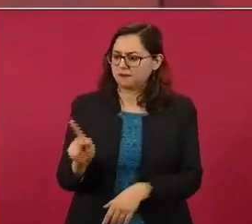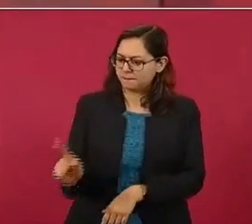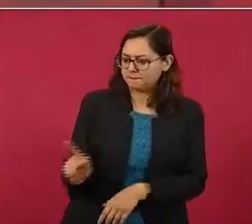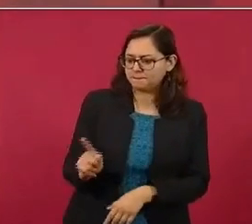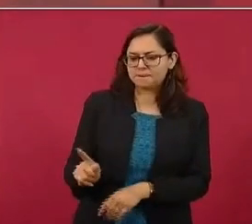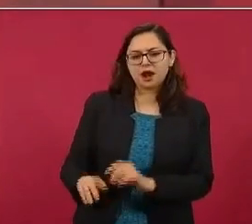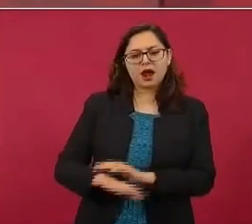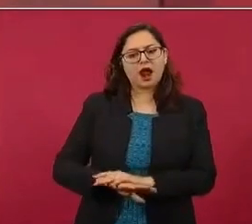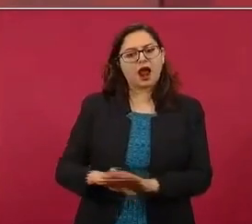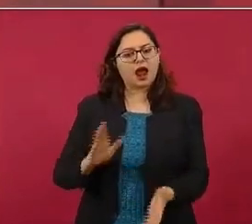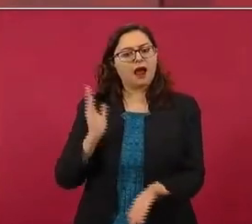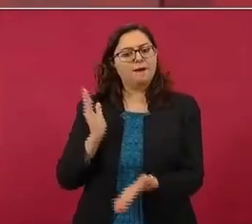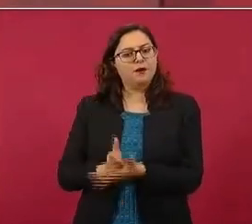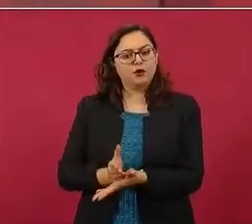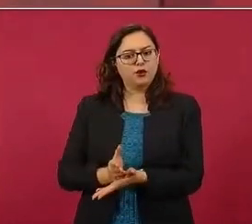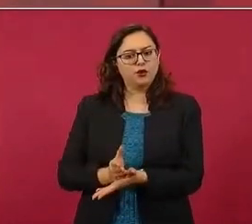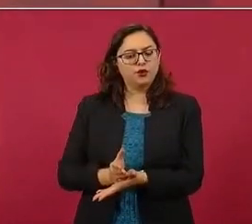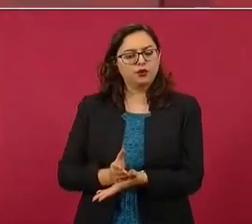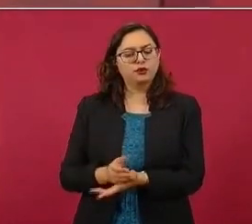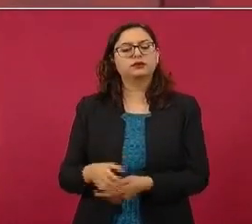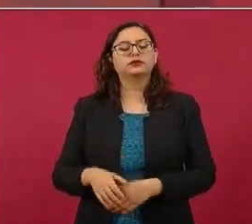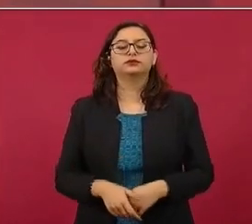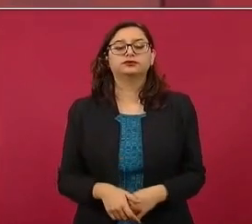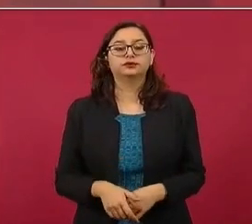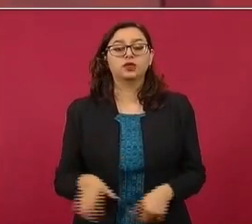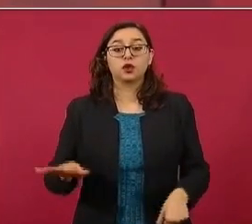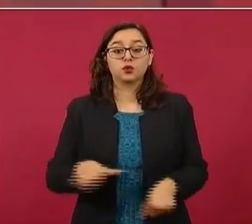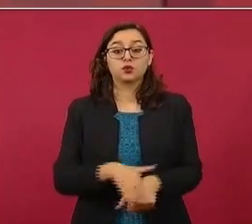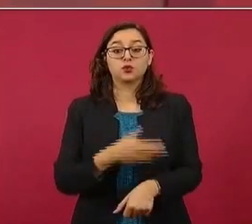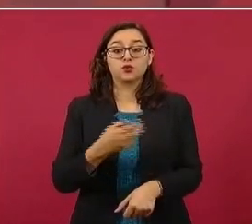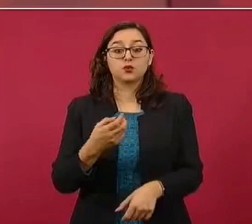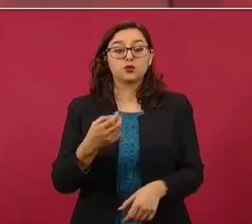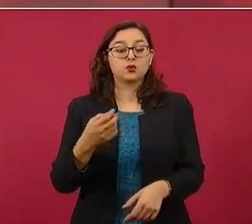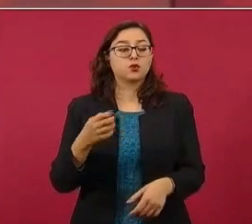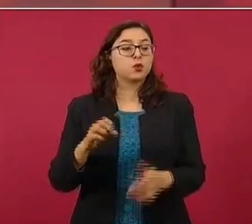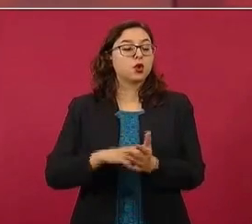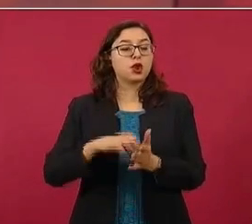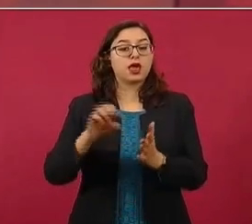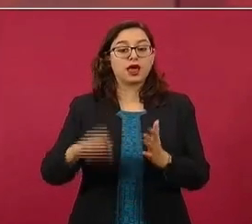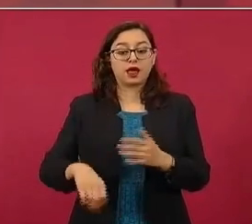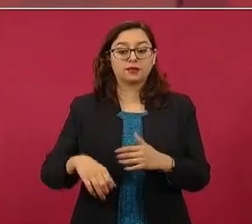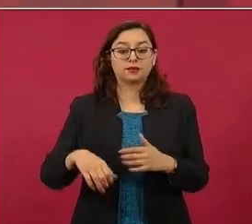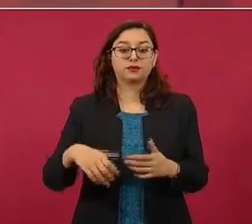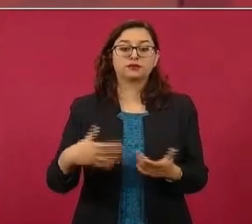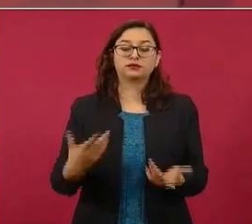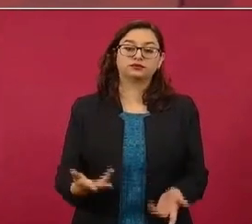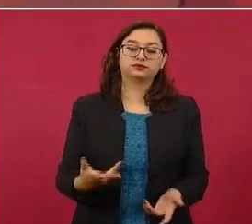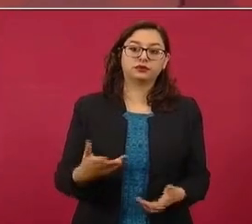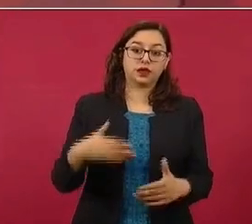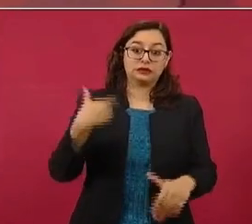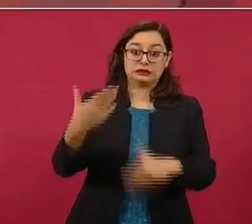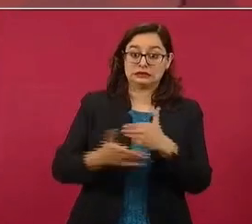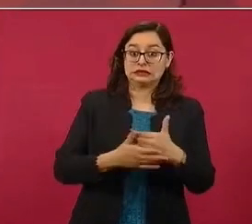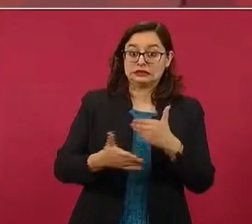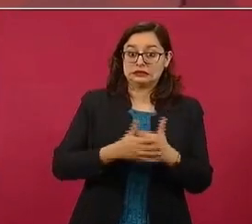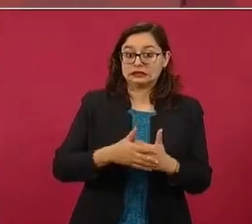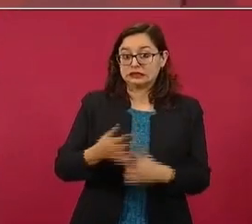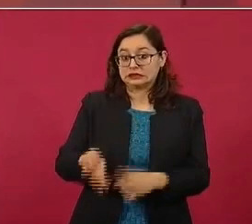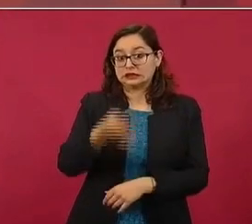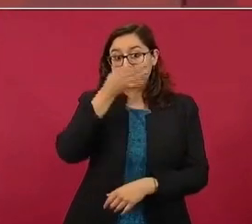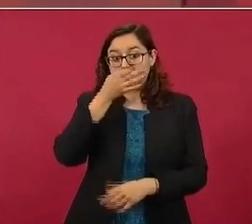Es como ahora que viene lo de la aprobación o no de la reforma eléctrica.